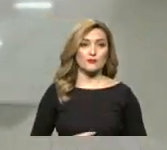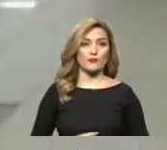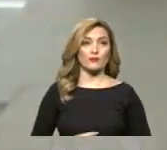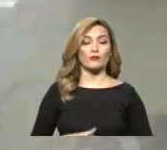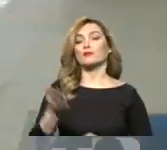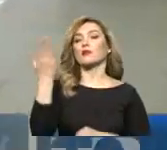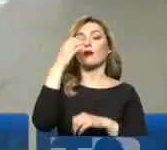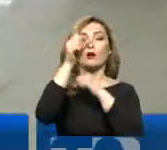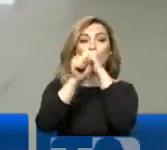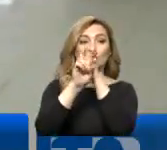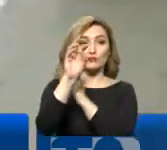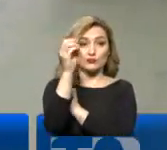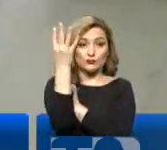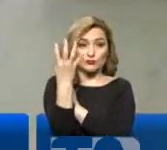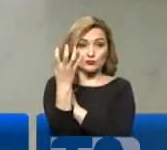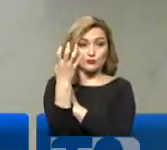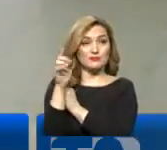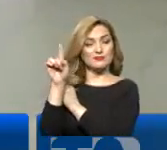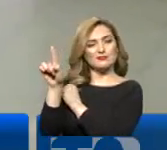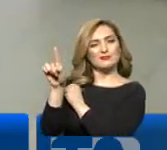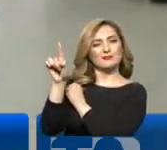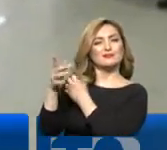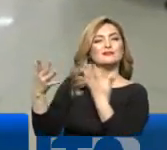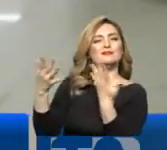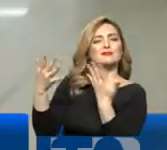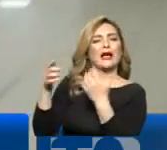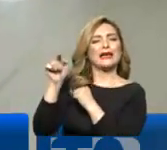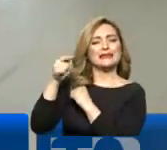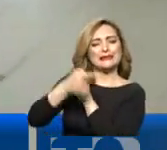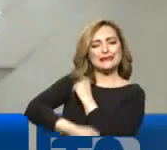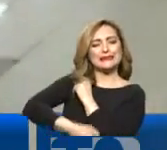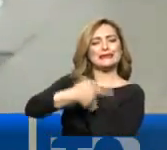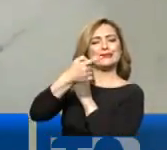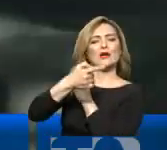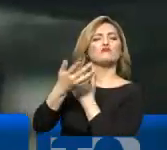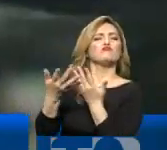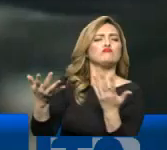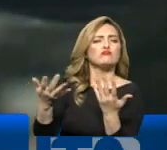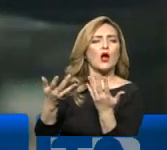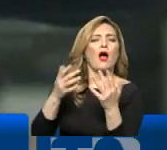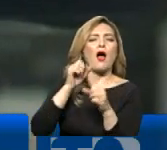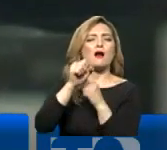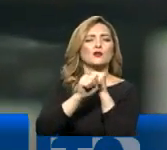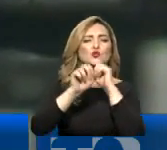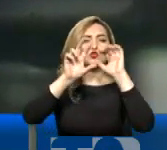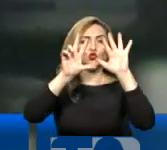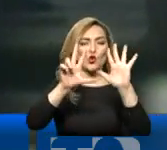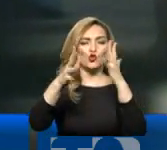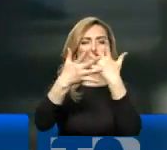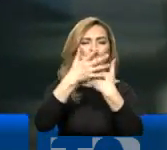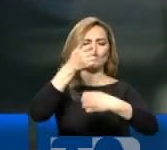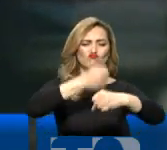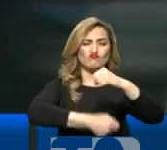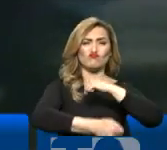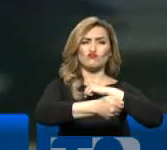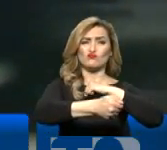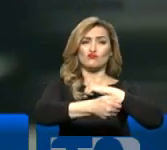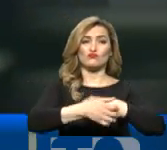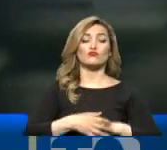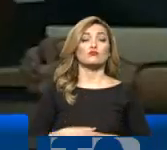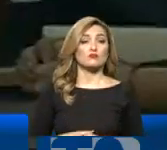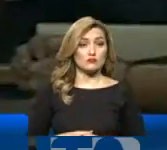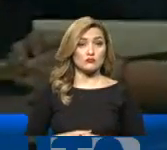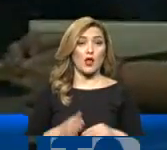En 2014, Jorge Luis Zambrano, alias Rasquiña, fue sentenciado en primera instancia a 8 años de prisión por asesinato. Sin